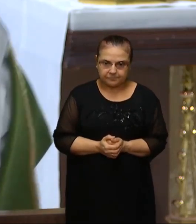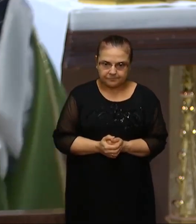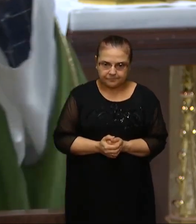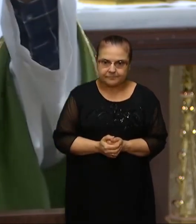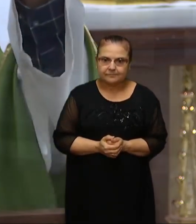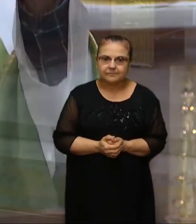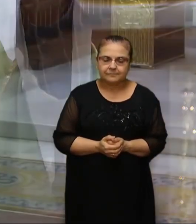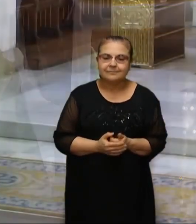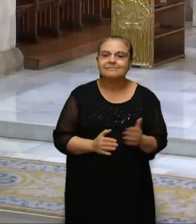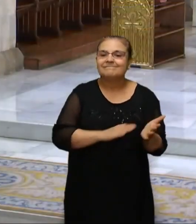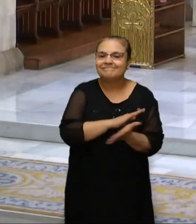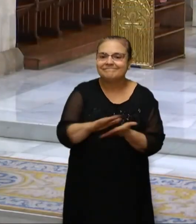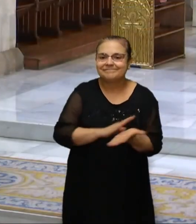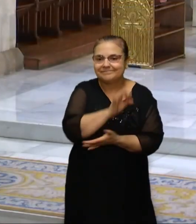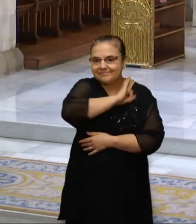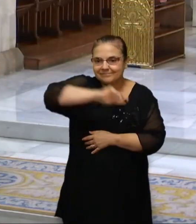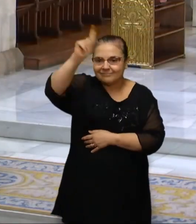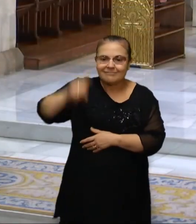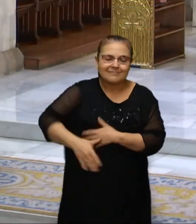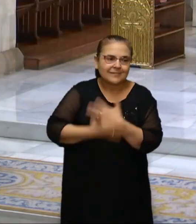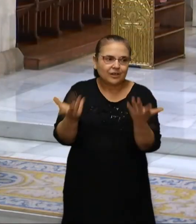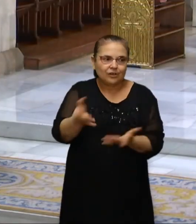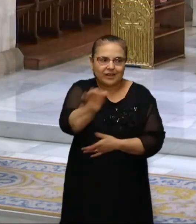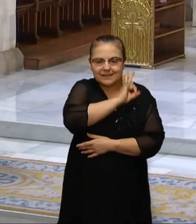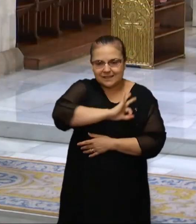moneda palabra del